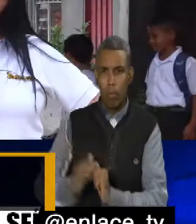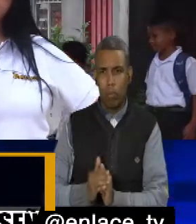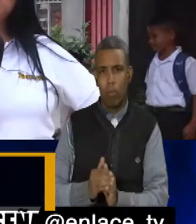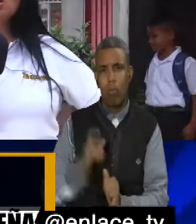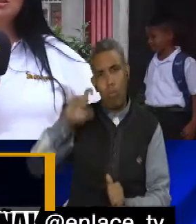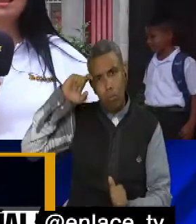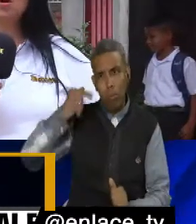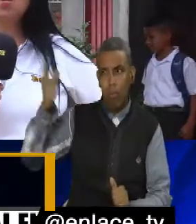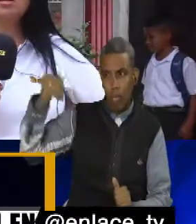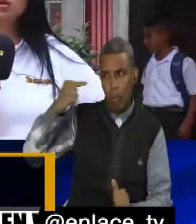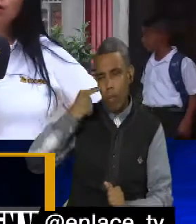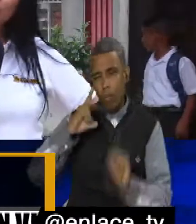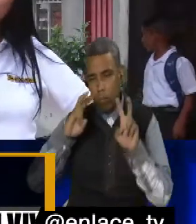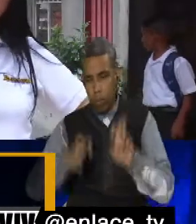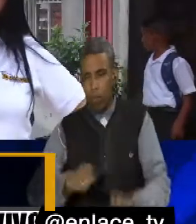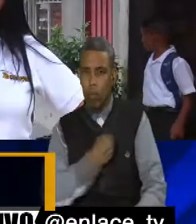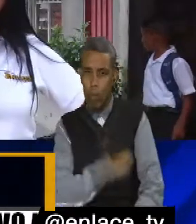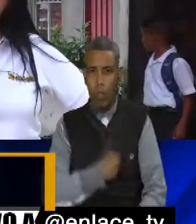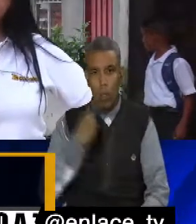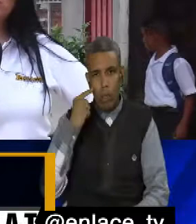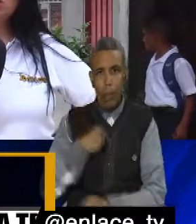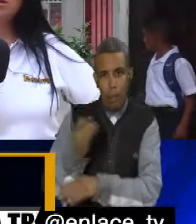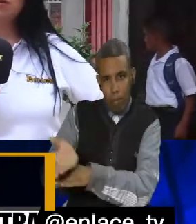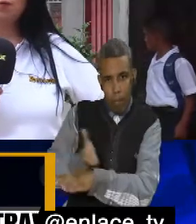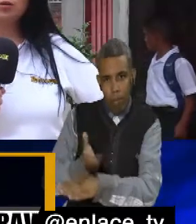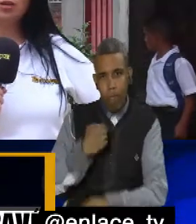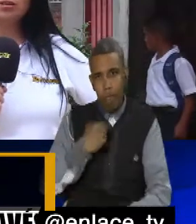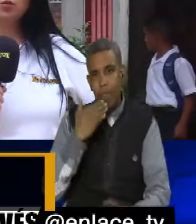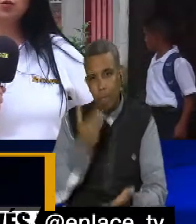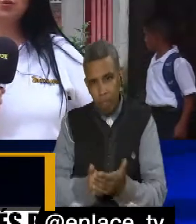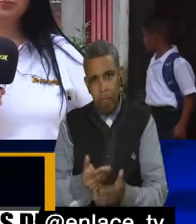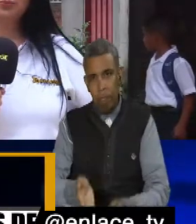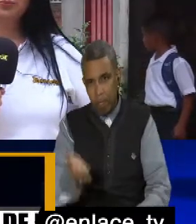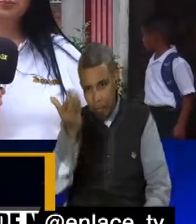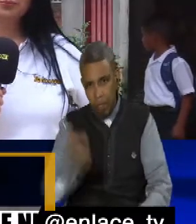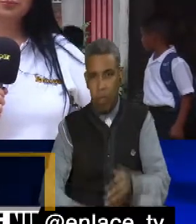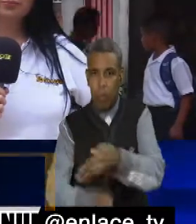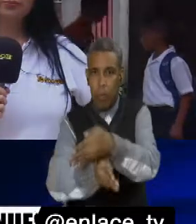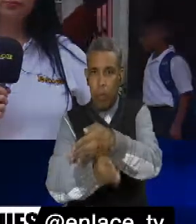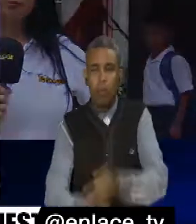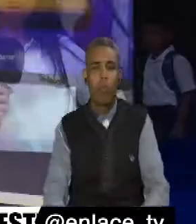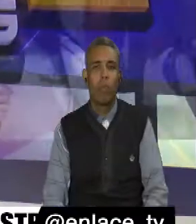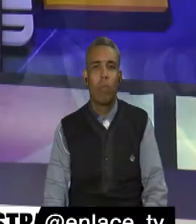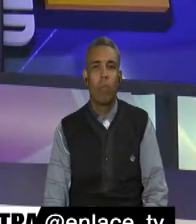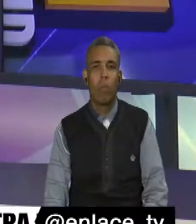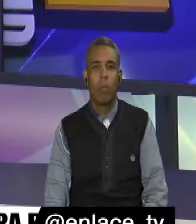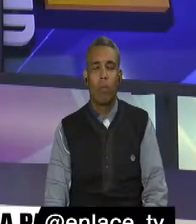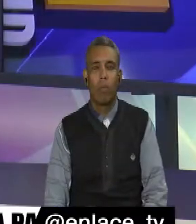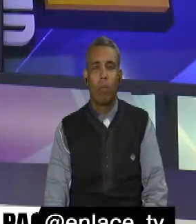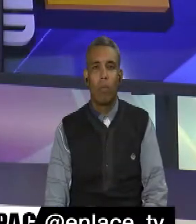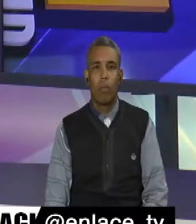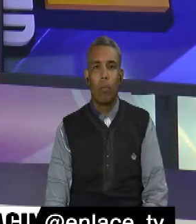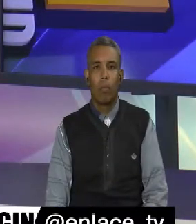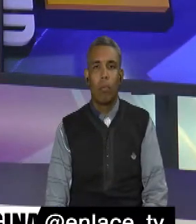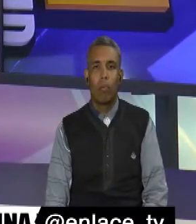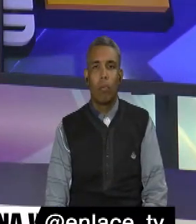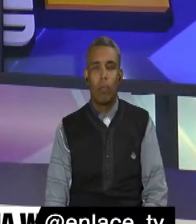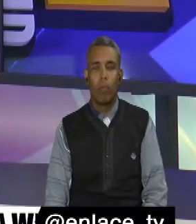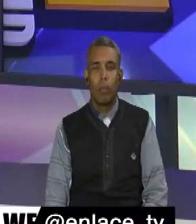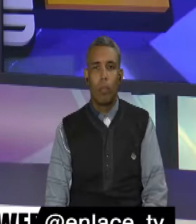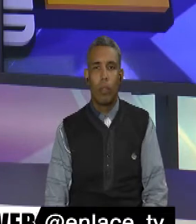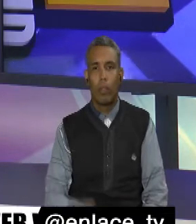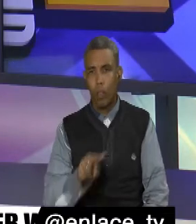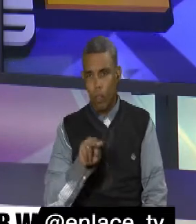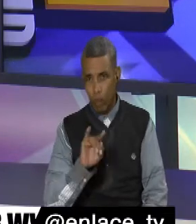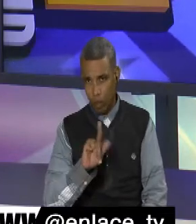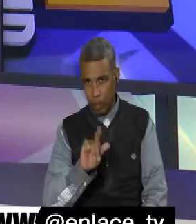ahora de Sulayu Cruz desde la Comuna 5 de la ciudad. Continúen ustedes con más información desde estudio. Gracias, Zulay, por este informe y por supuesto por